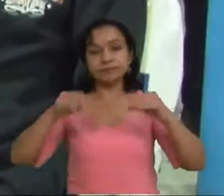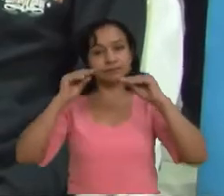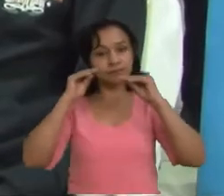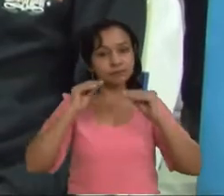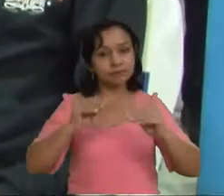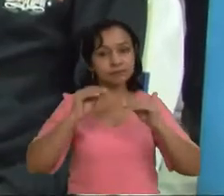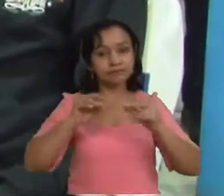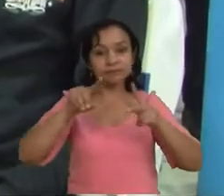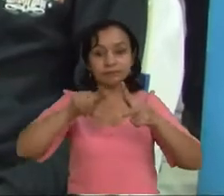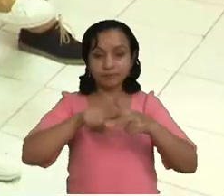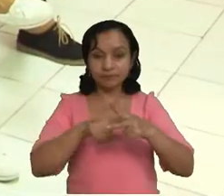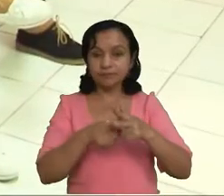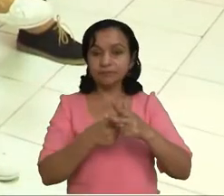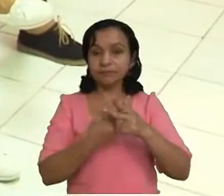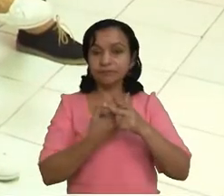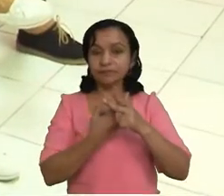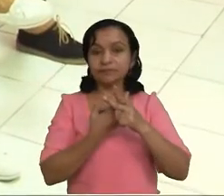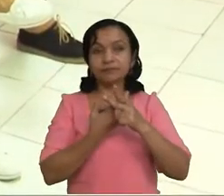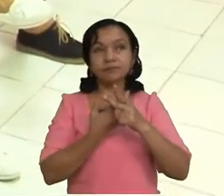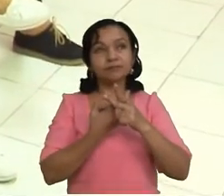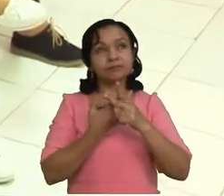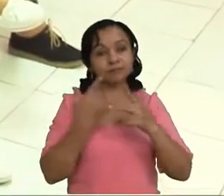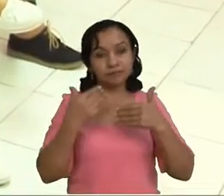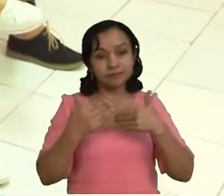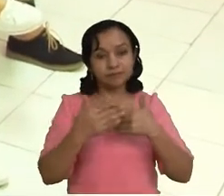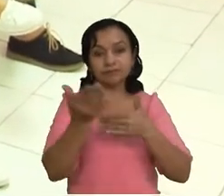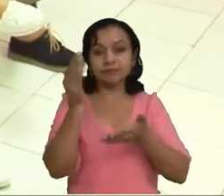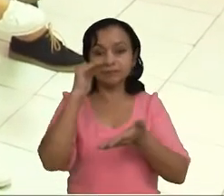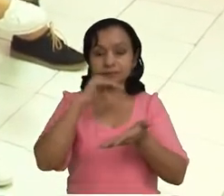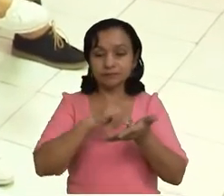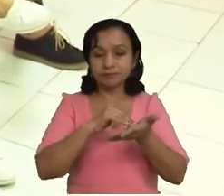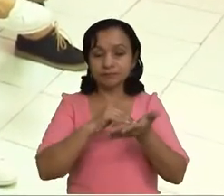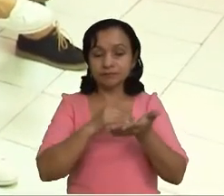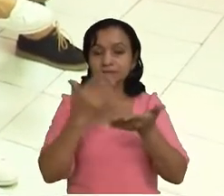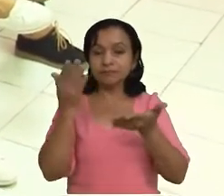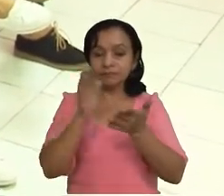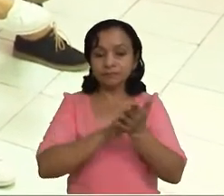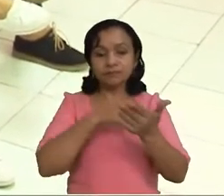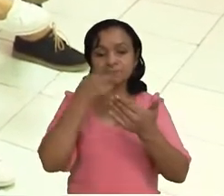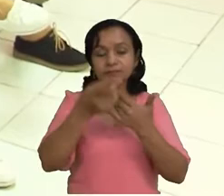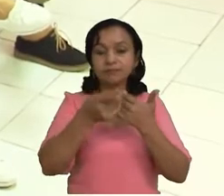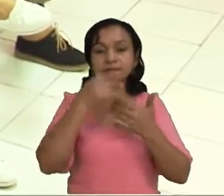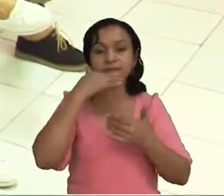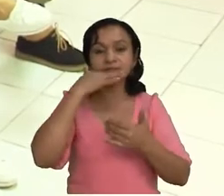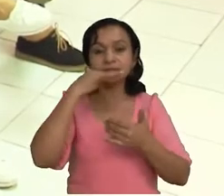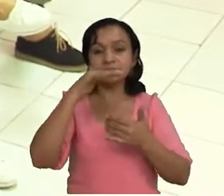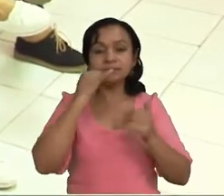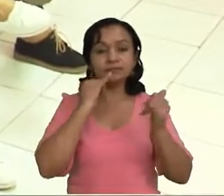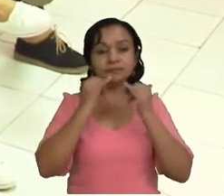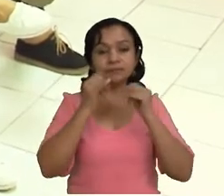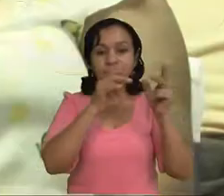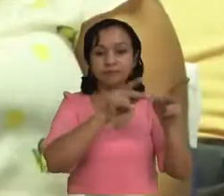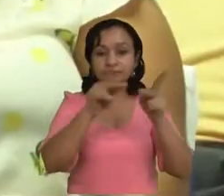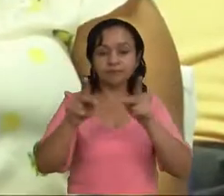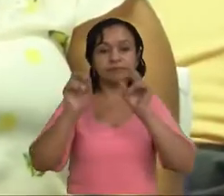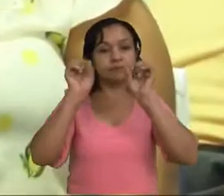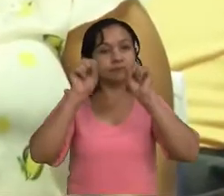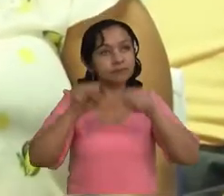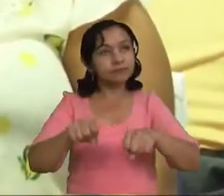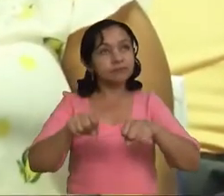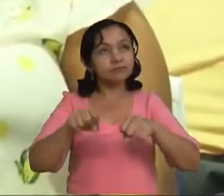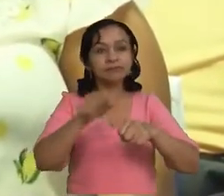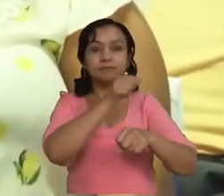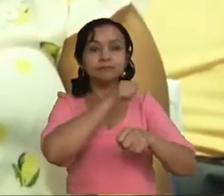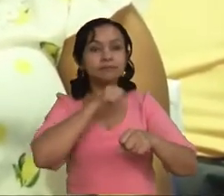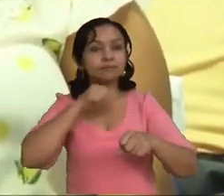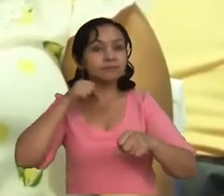a partir de una readecuación, una actualización de nuestros programas de idioma inglés, nuestros protagonistas puedan hacer su